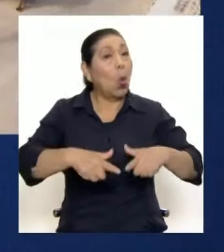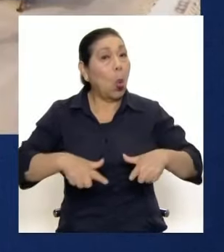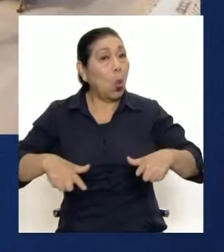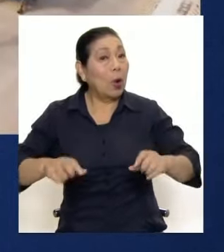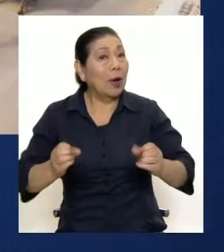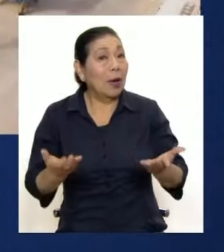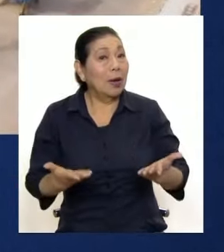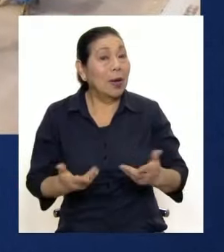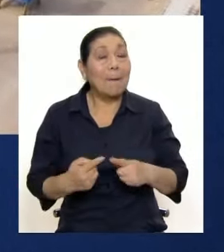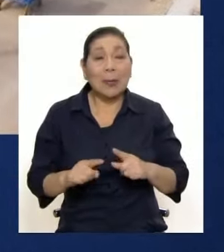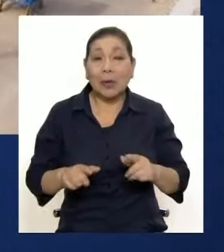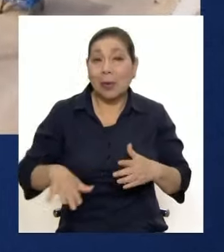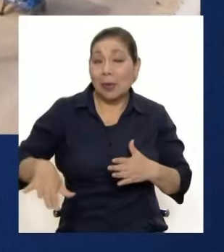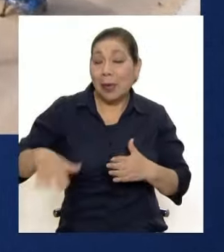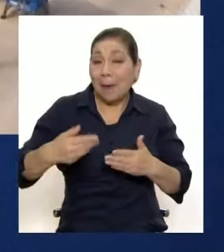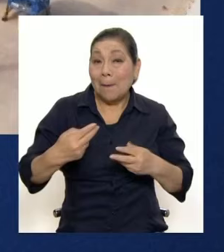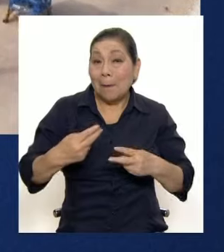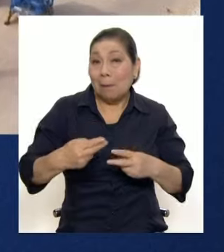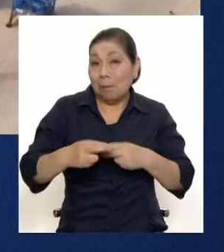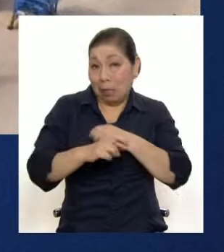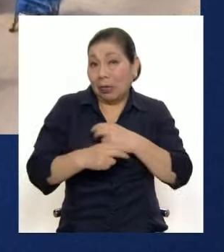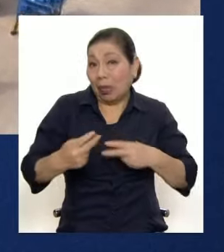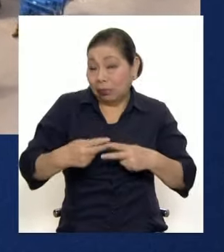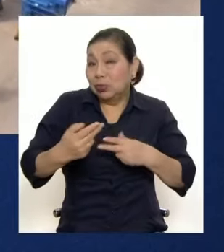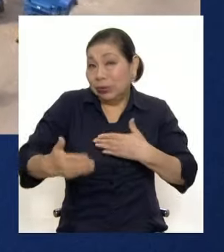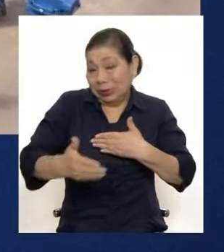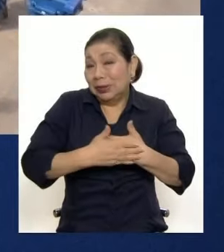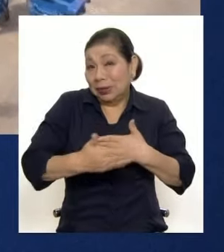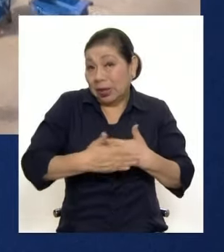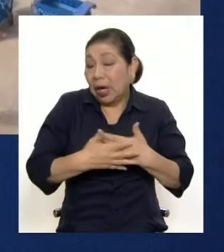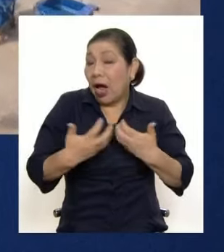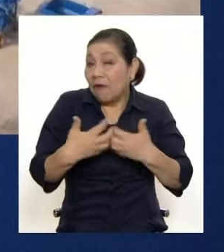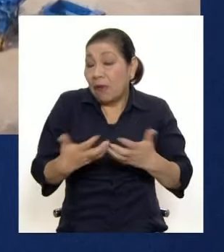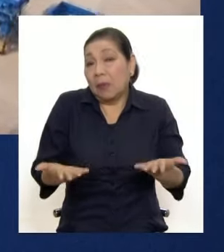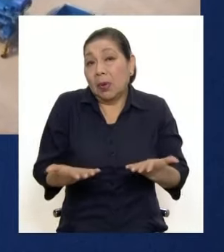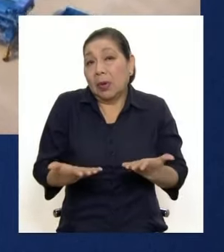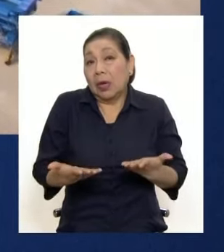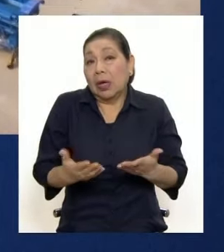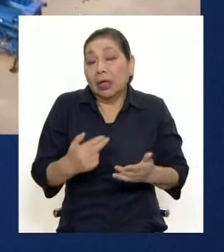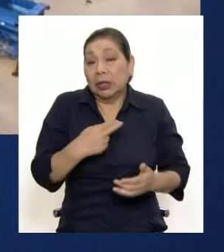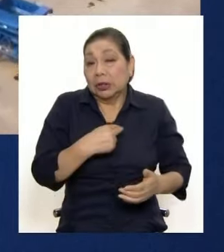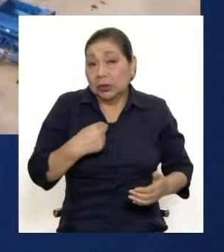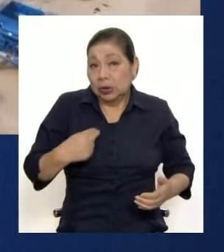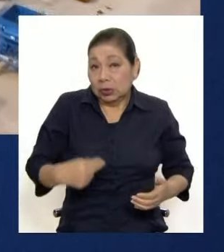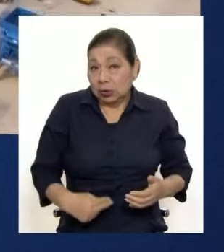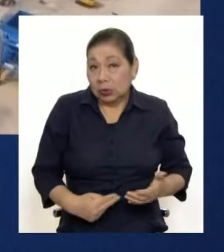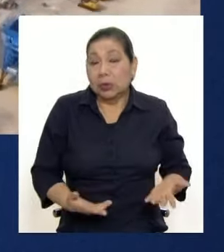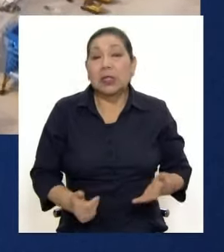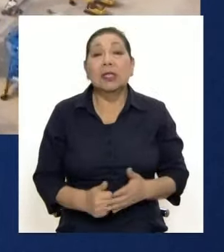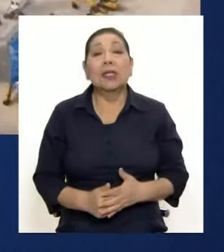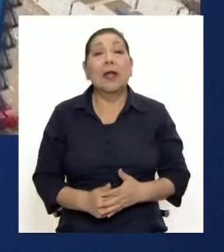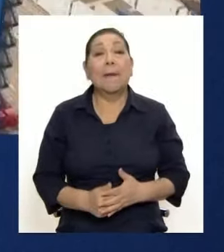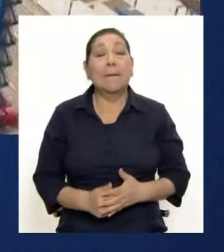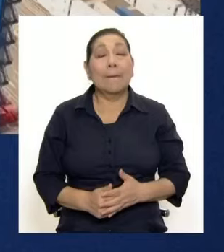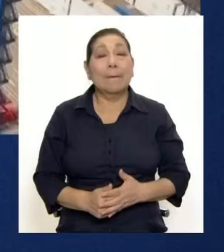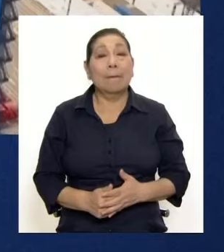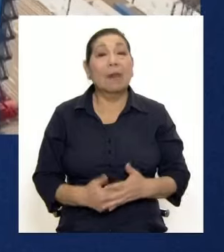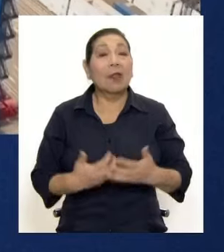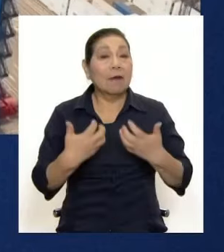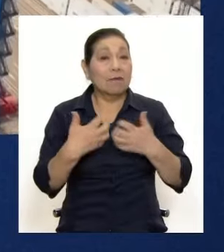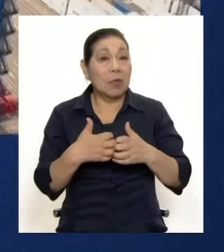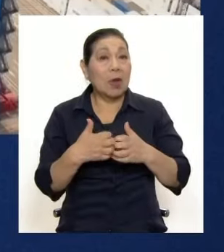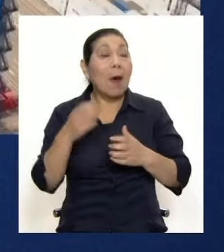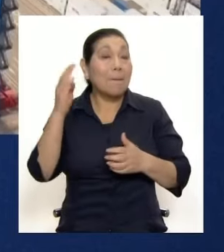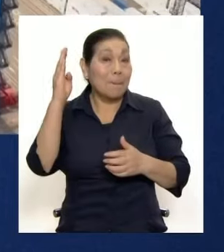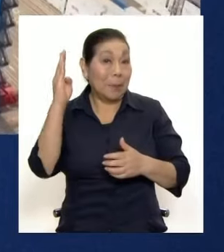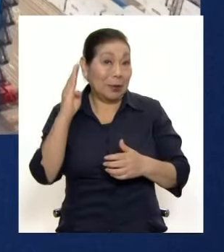económicas especiales de los países vecinos y que industrias tanto chinas así como también de industrias